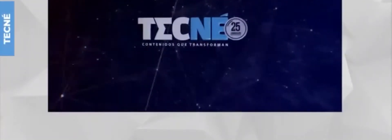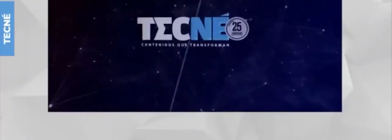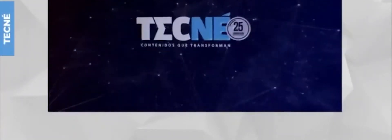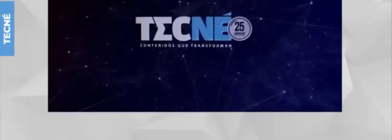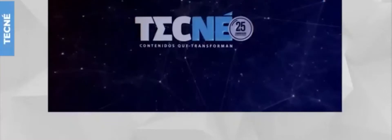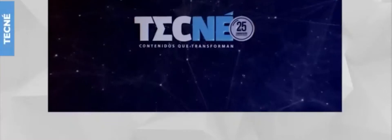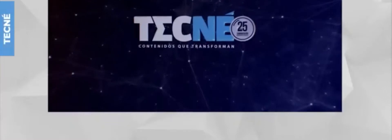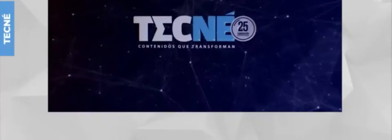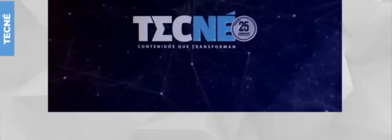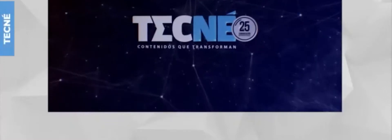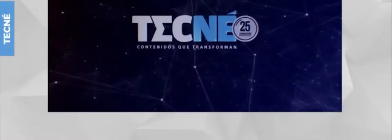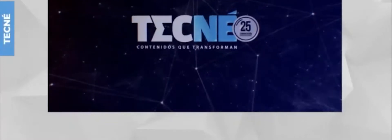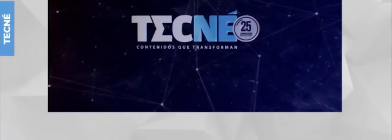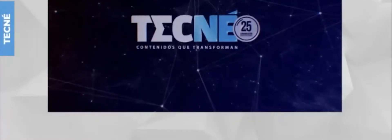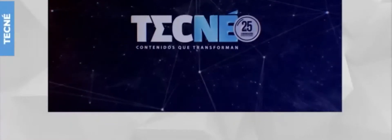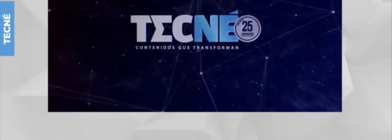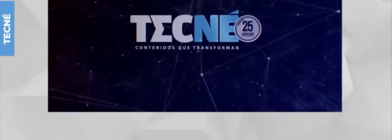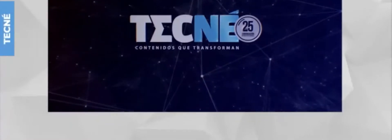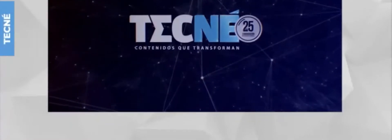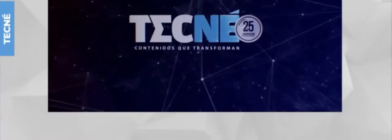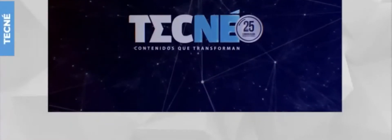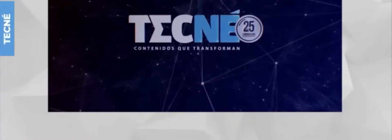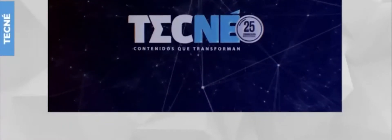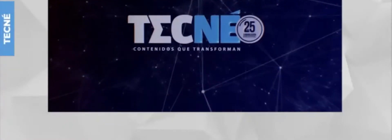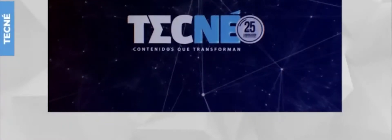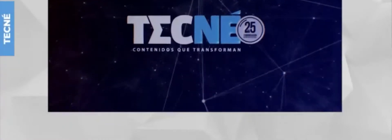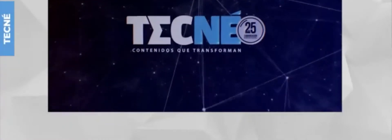pecnik contenidos que transforman